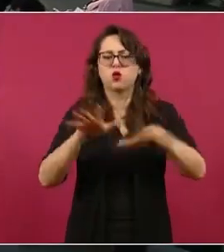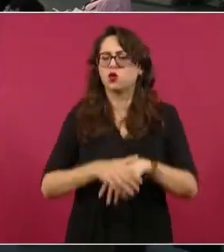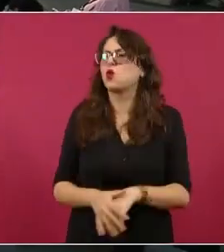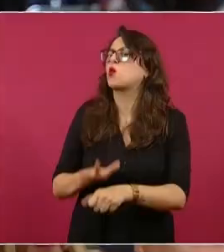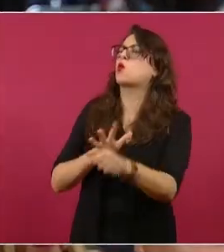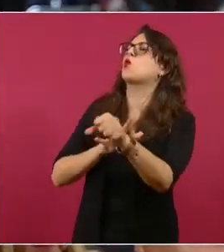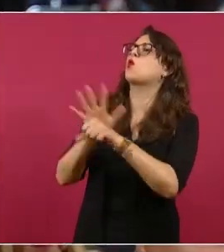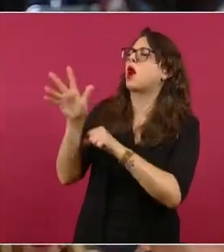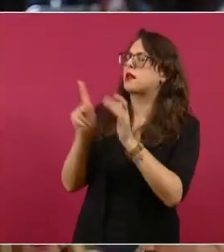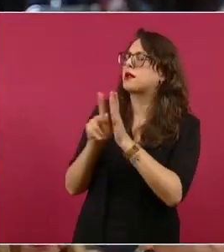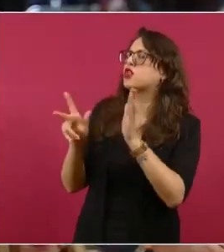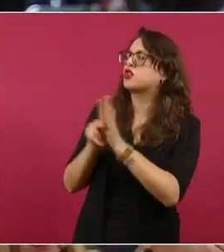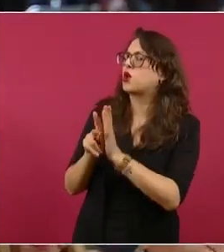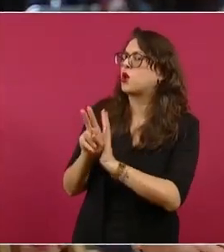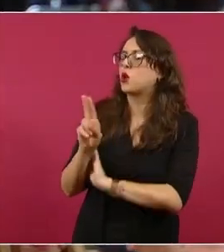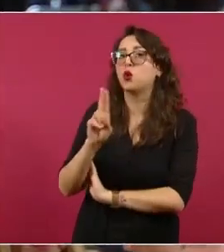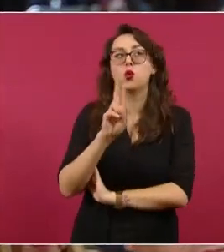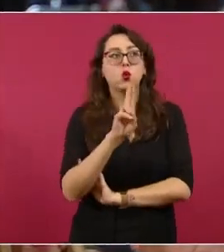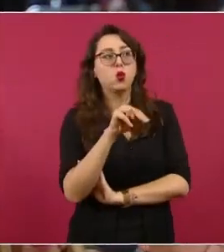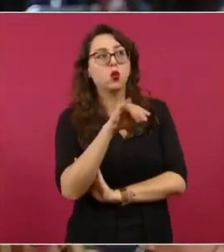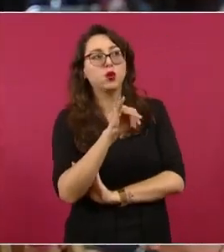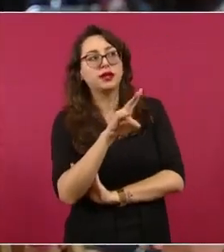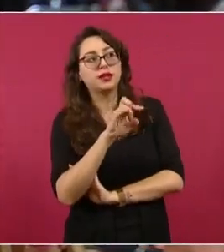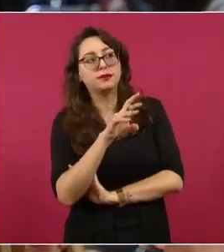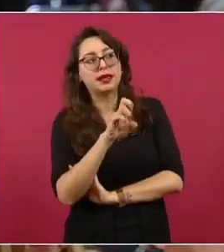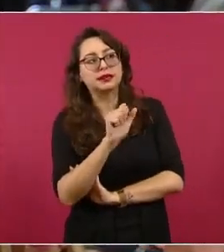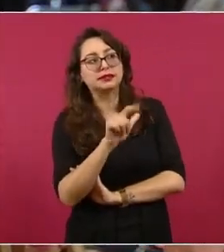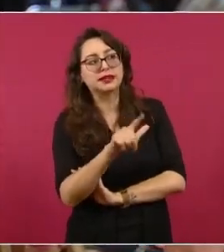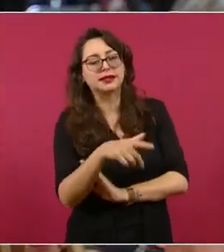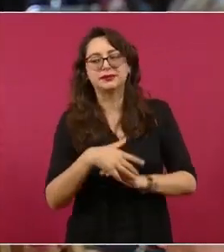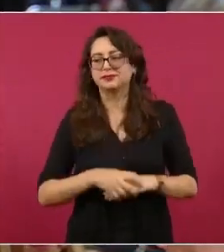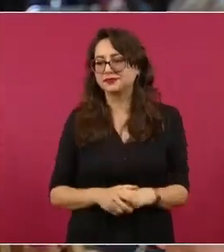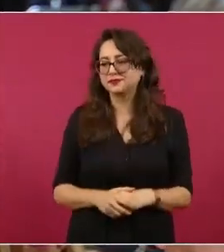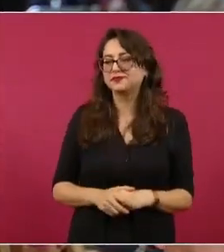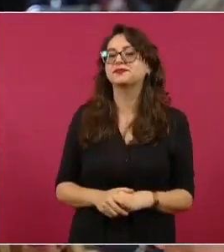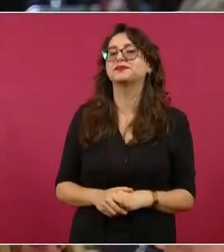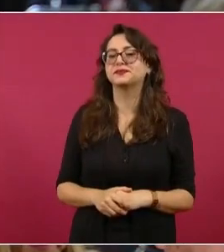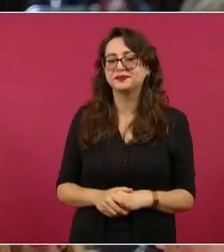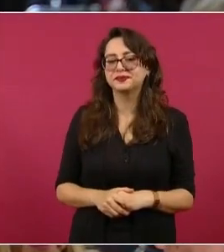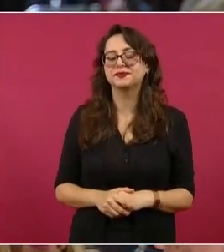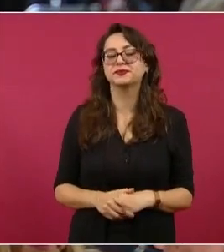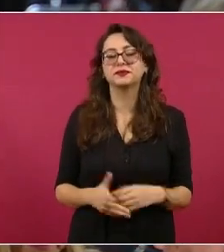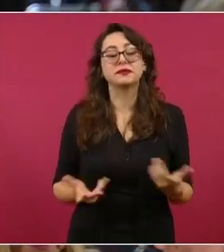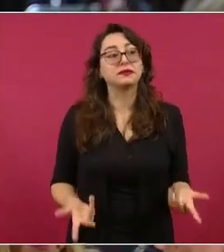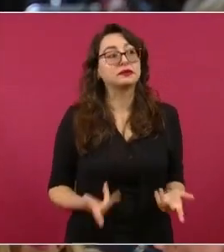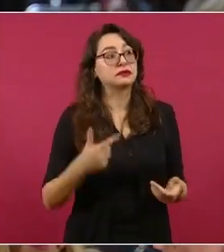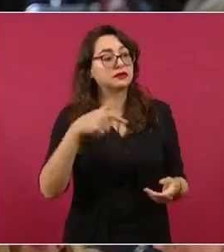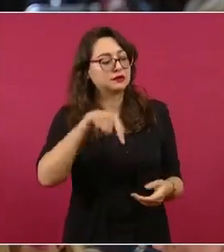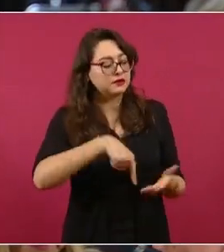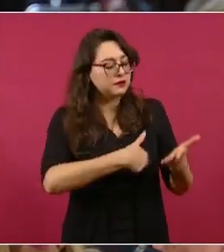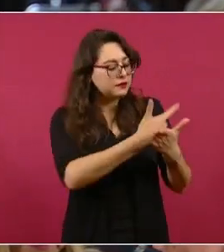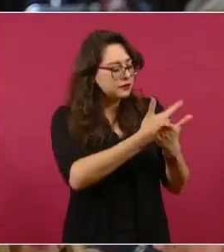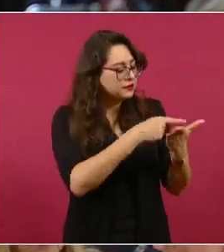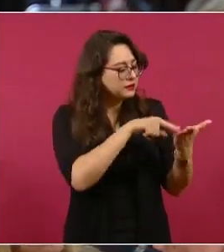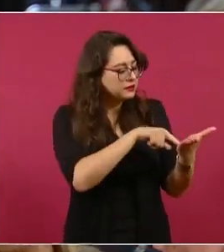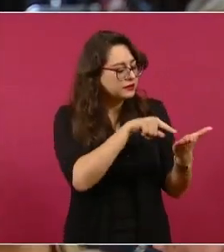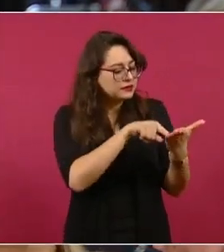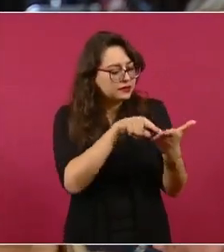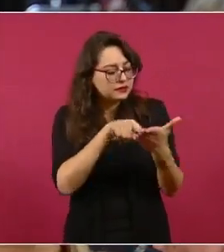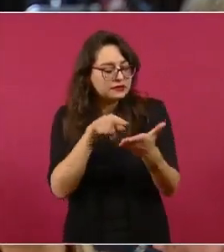ha encontrado entrega de finiquitos, de indemnizaciones irregulares, ellos mismos utilizan la palabra